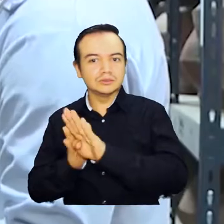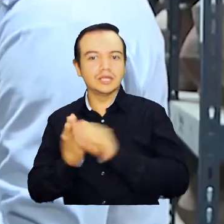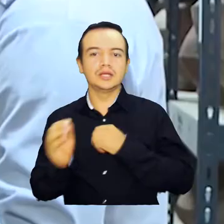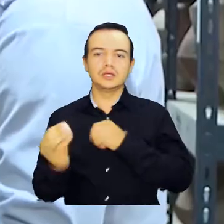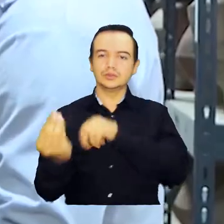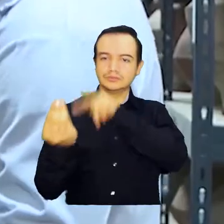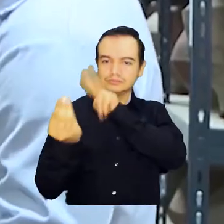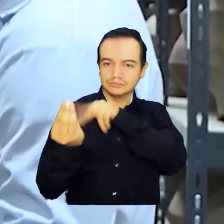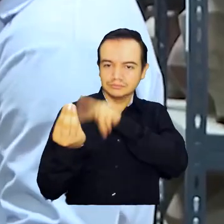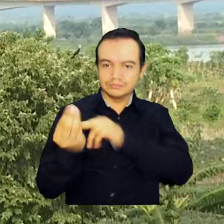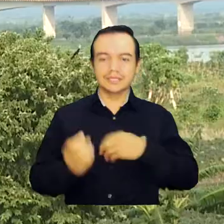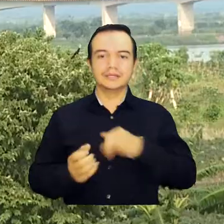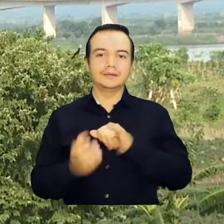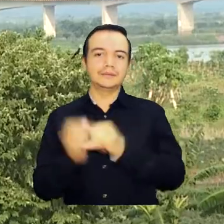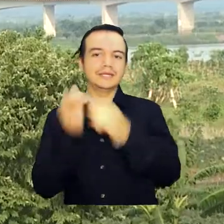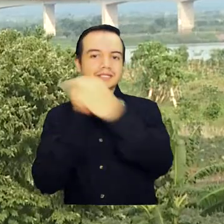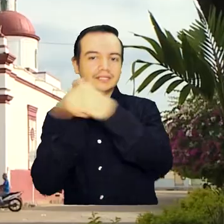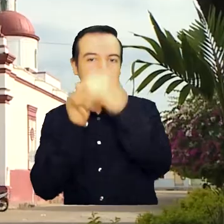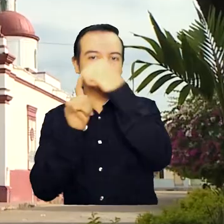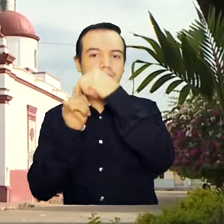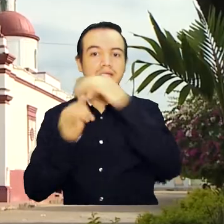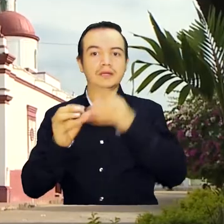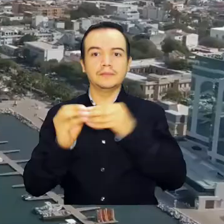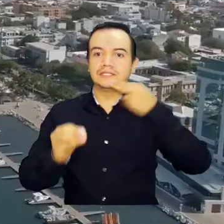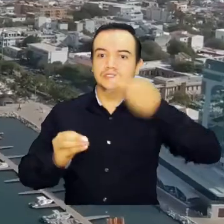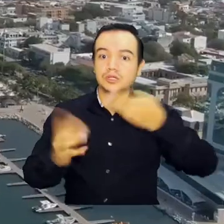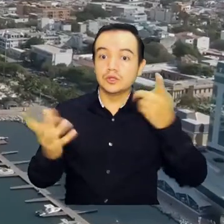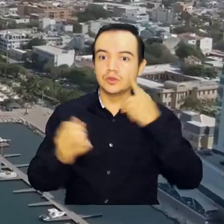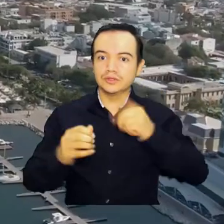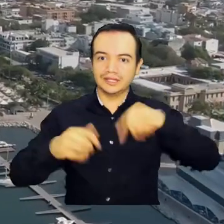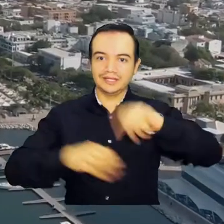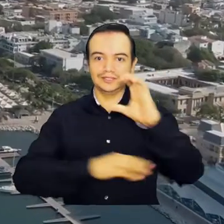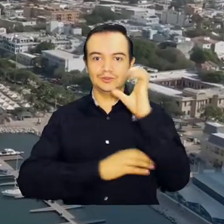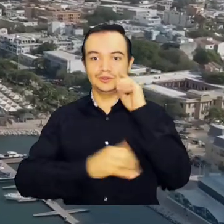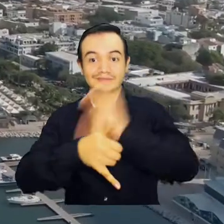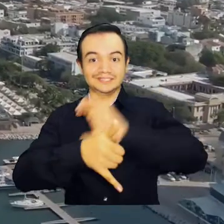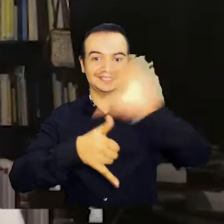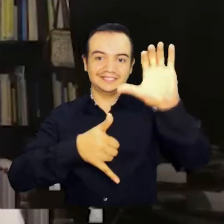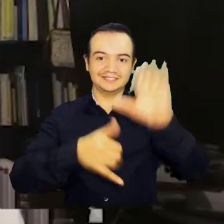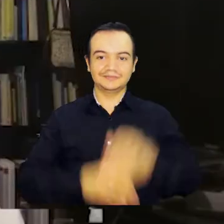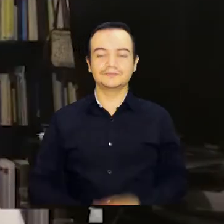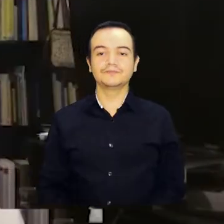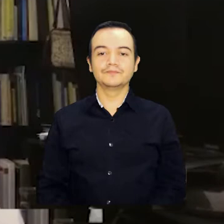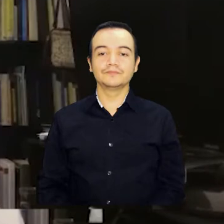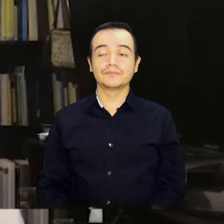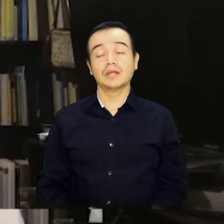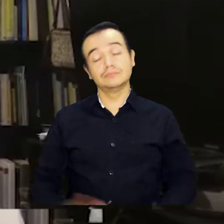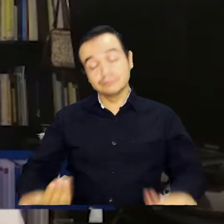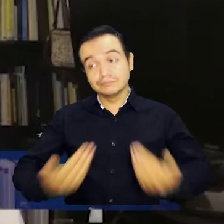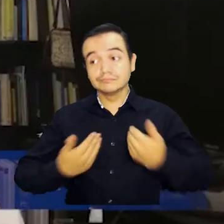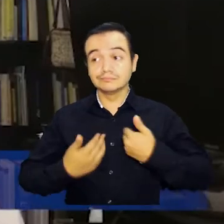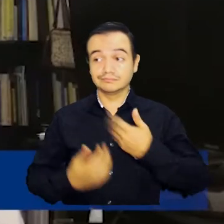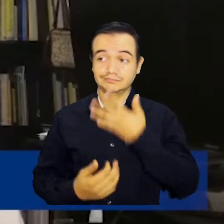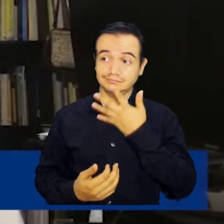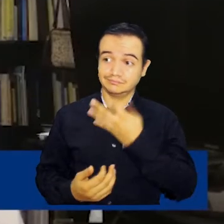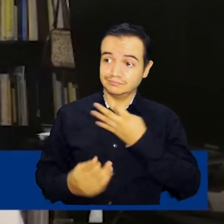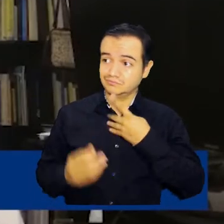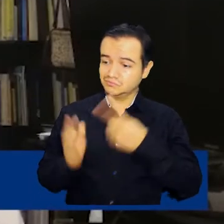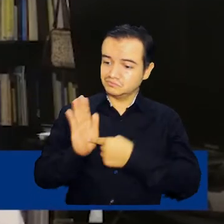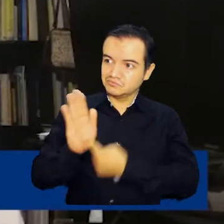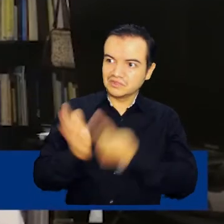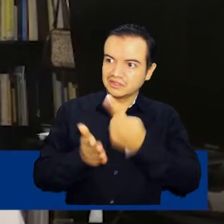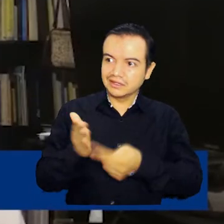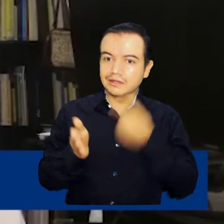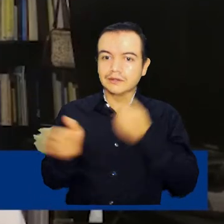arqueología, antropología e historia en el Magdalena y el Caribe. En mi caso personal, yo vengo a representar un